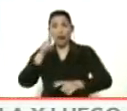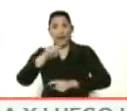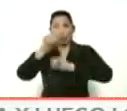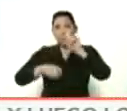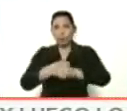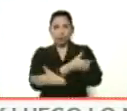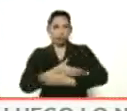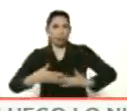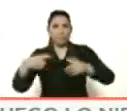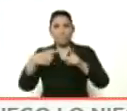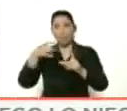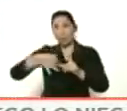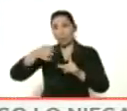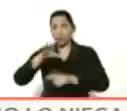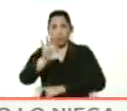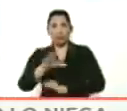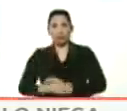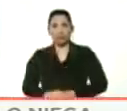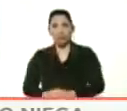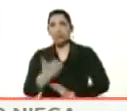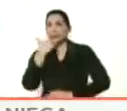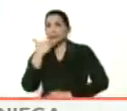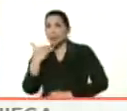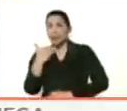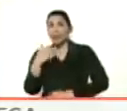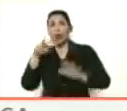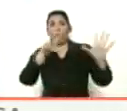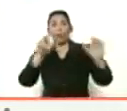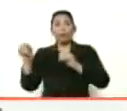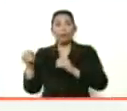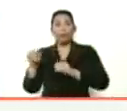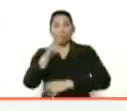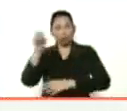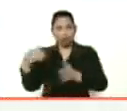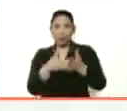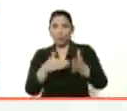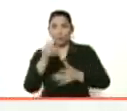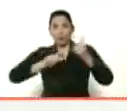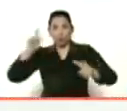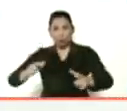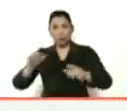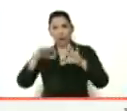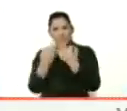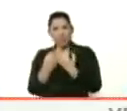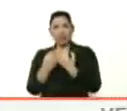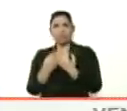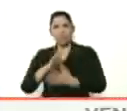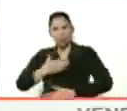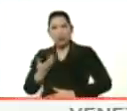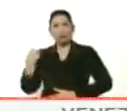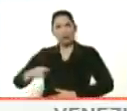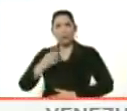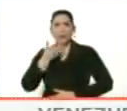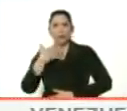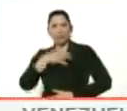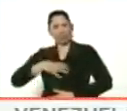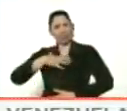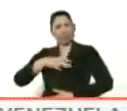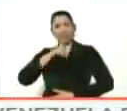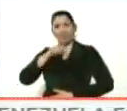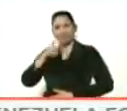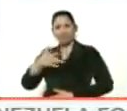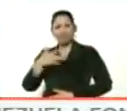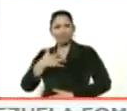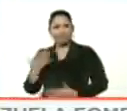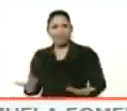Patria, cerca de 200.000 familias respondieron que tenían personas que podían tener algún tipo de sintomatología, y nos